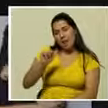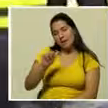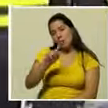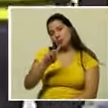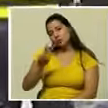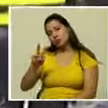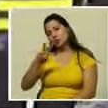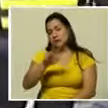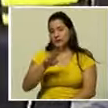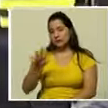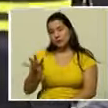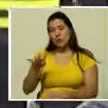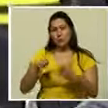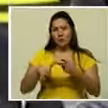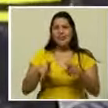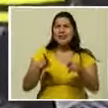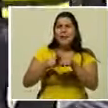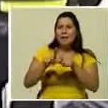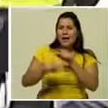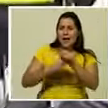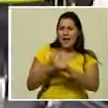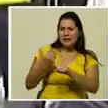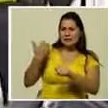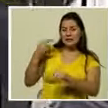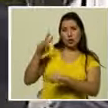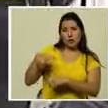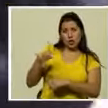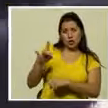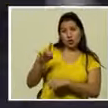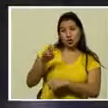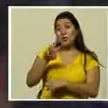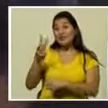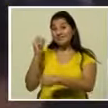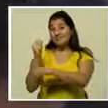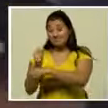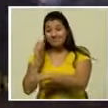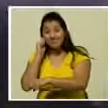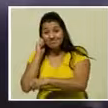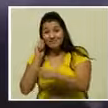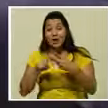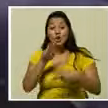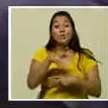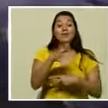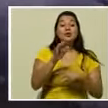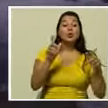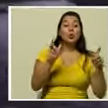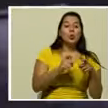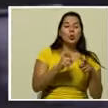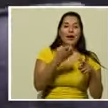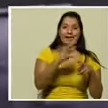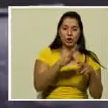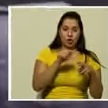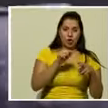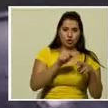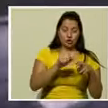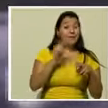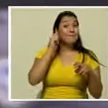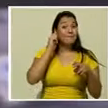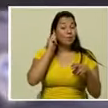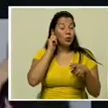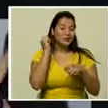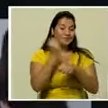policías. En el año 2018 se presentaron 26 femicidios y en el 2019 fueron 14 casos de mujeres asesinadas por sus